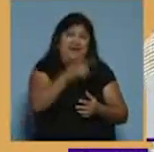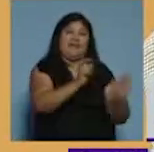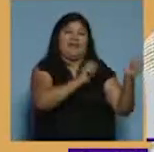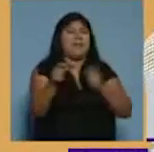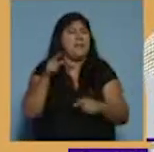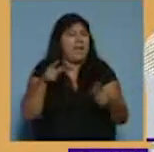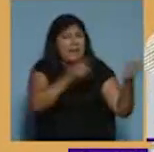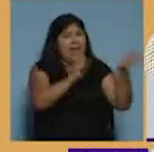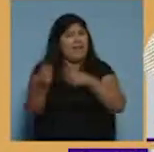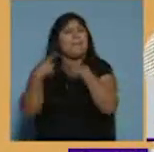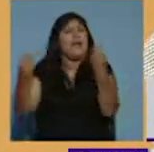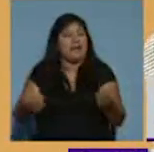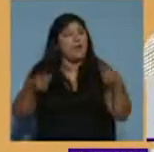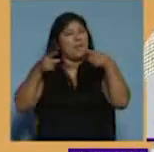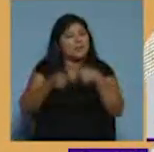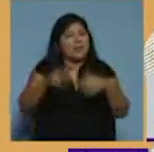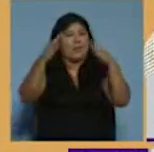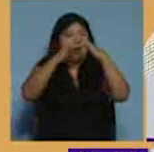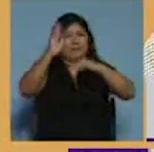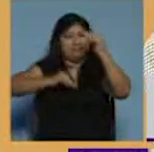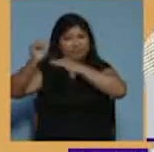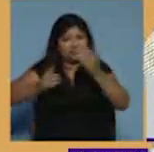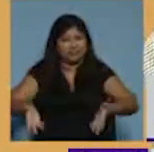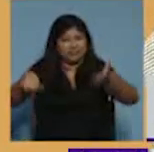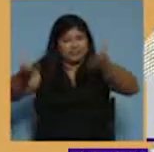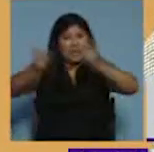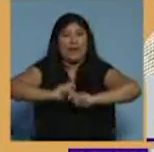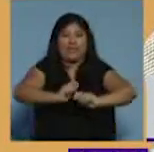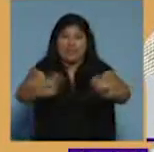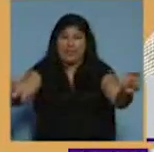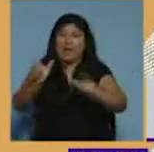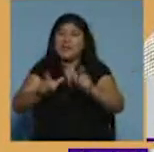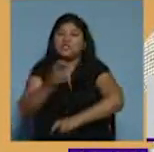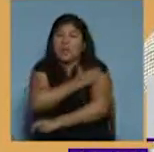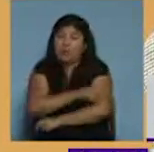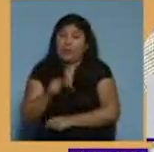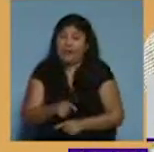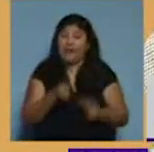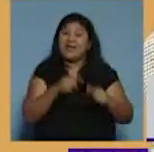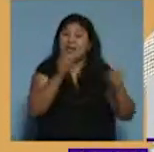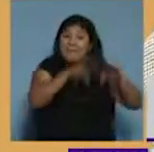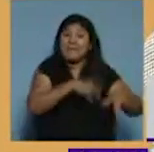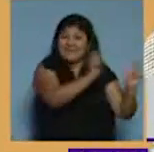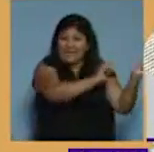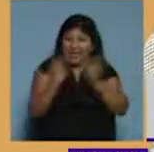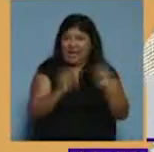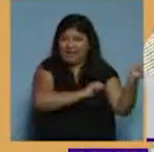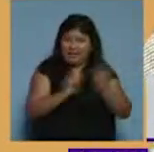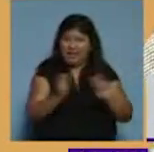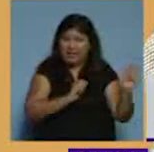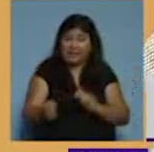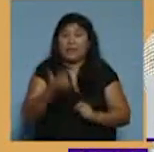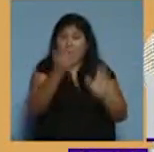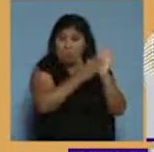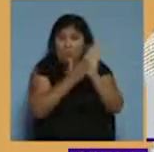para un sector vulnerable de la población logramos acreditar en base a las distintas pruebas que